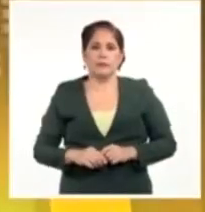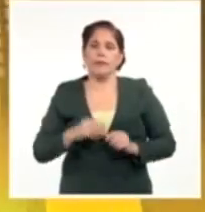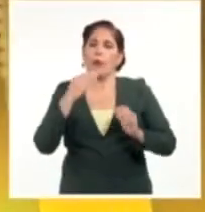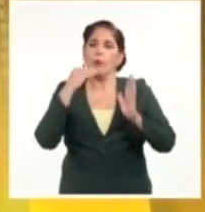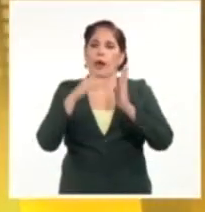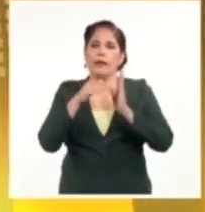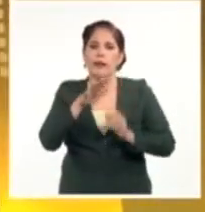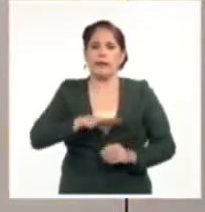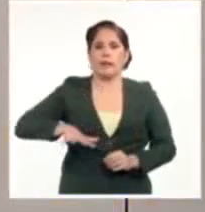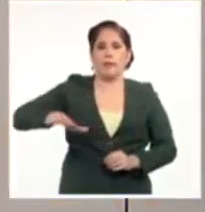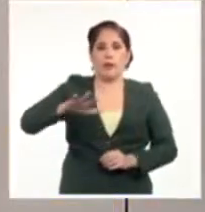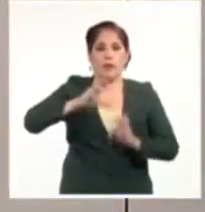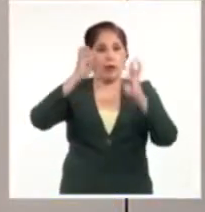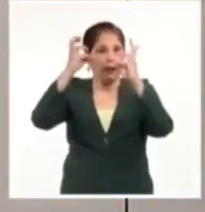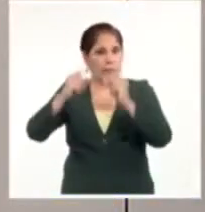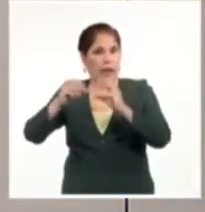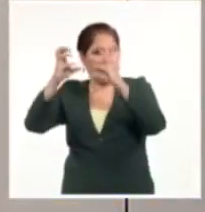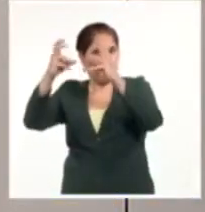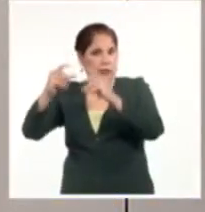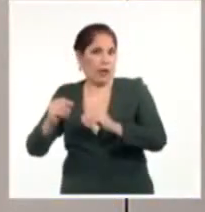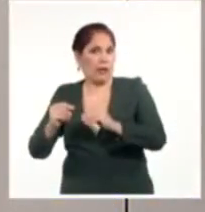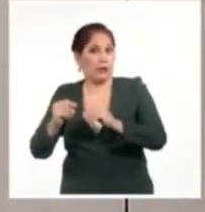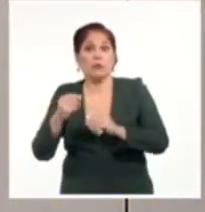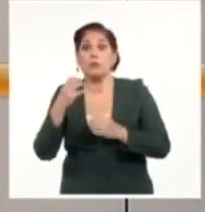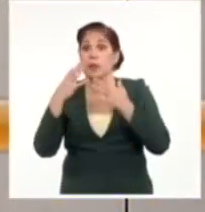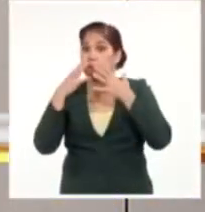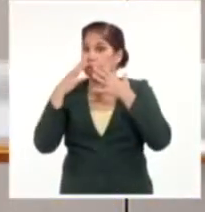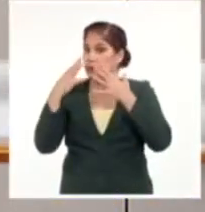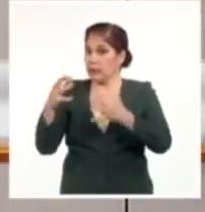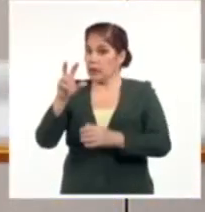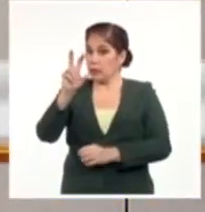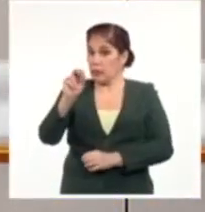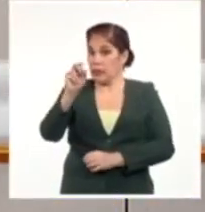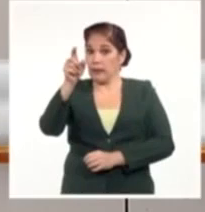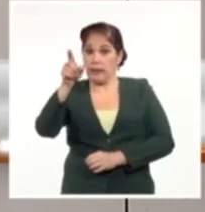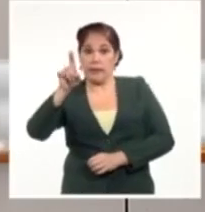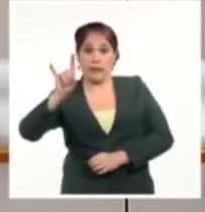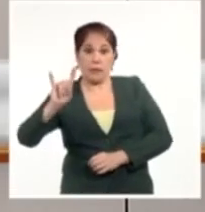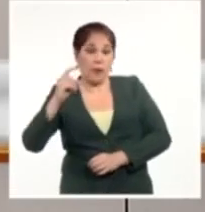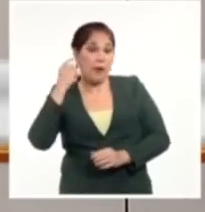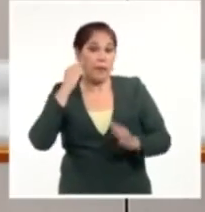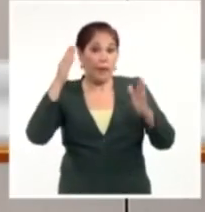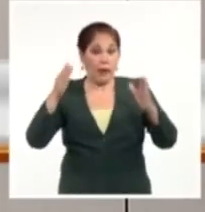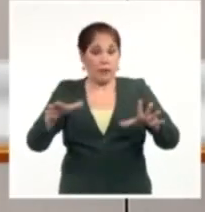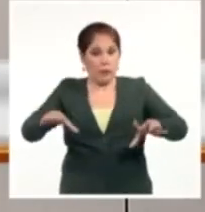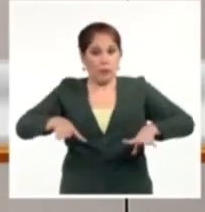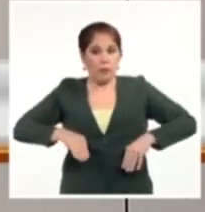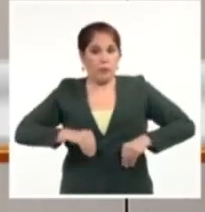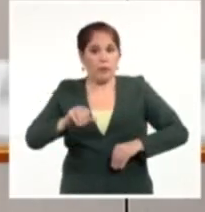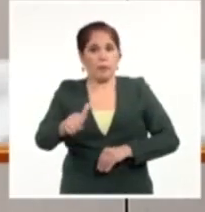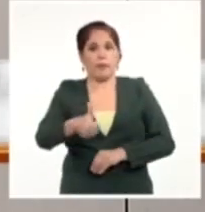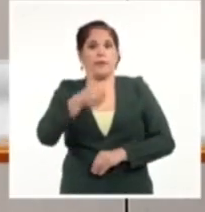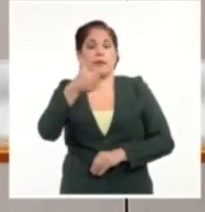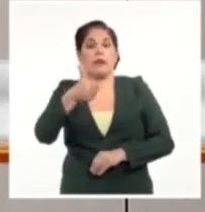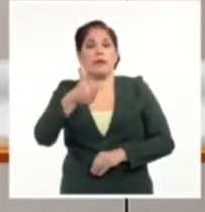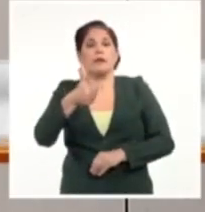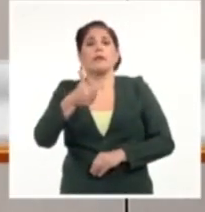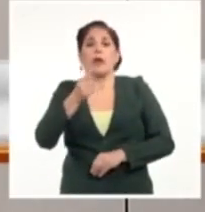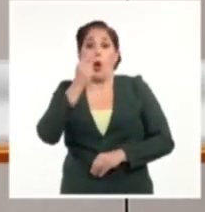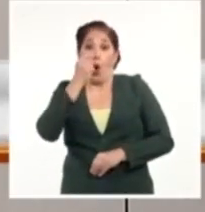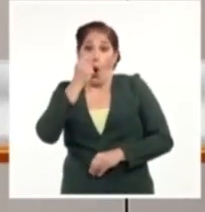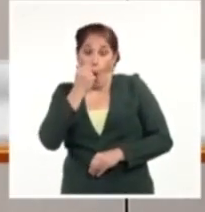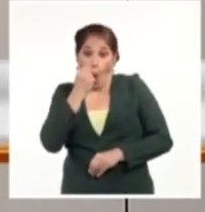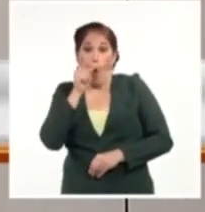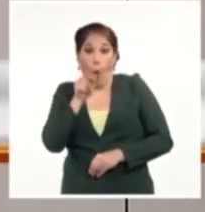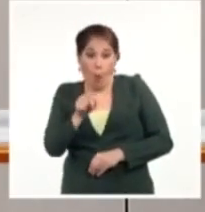Buenas tardes. Los datos son un mazazo. Antes de 2019, año en que asumió la presidencia un controvertido millennial,